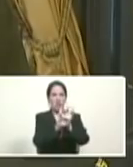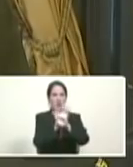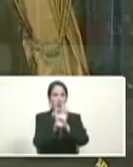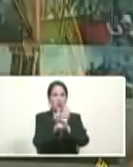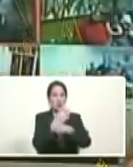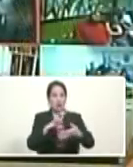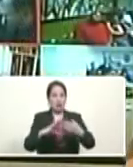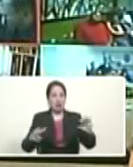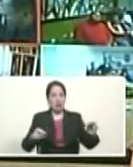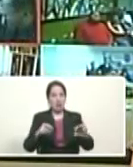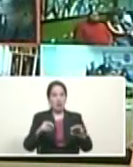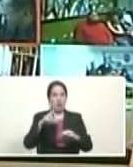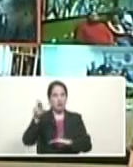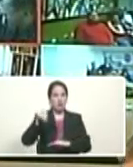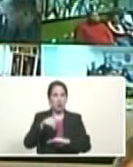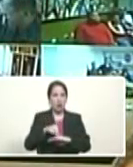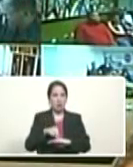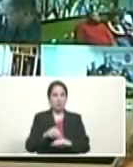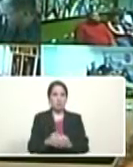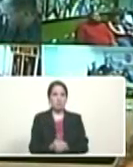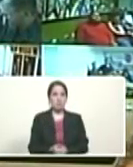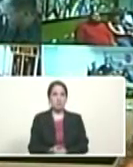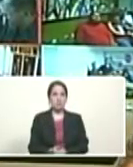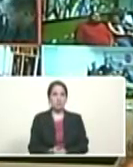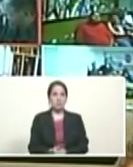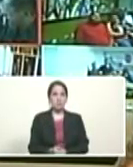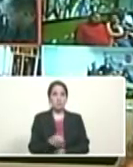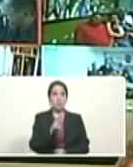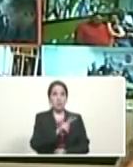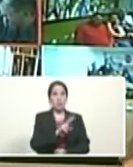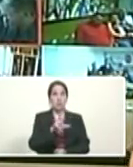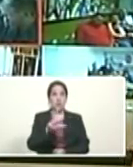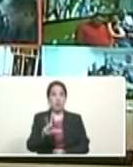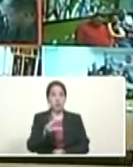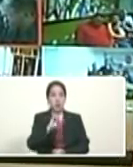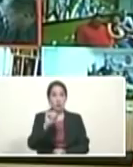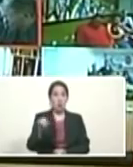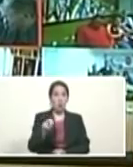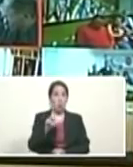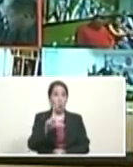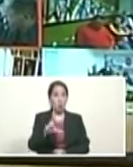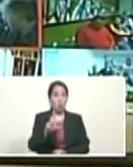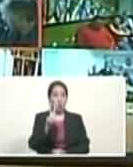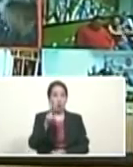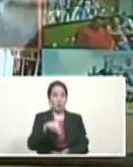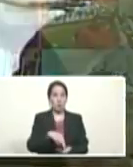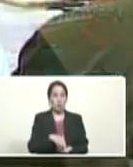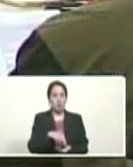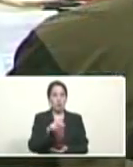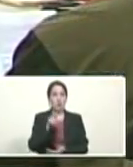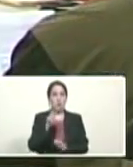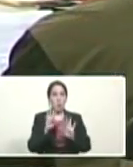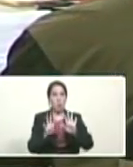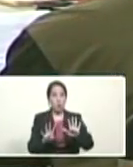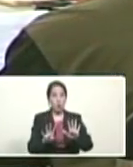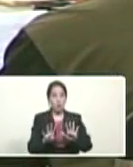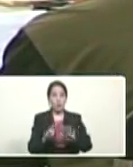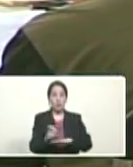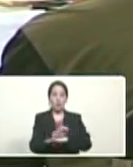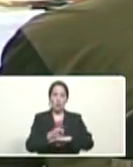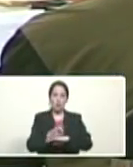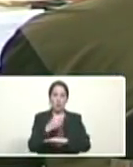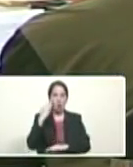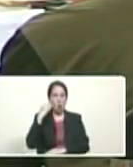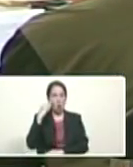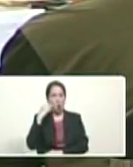nacional de radio y televisión 23 de junio del 2009 durante el gobierno de barack obama fue